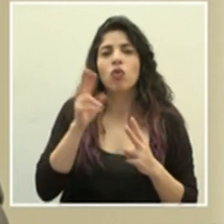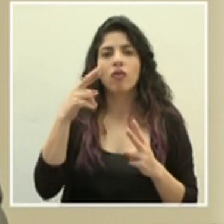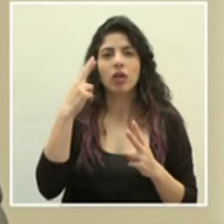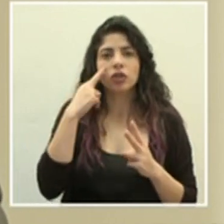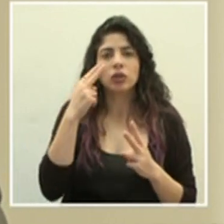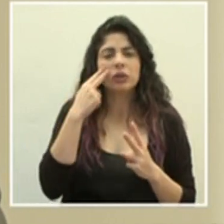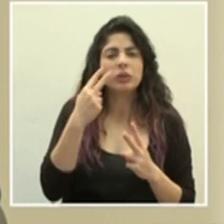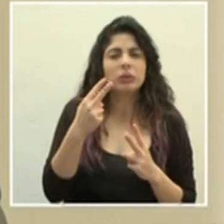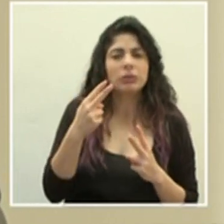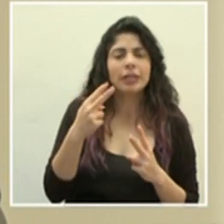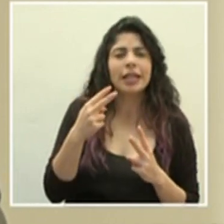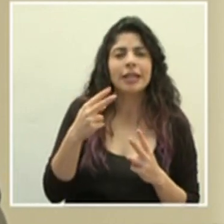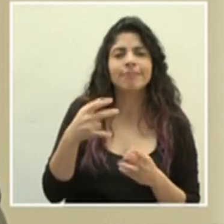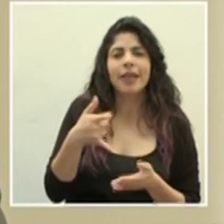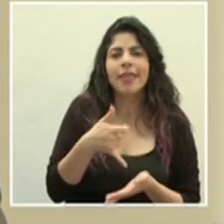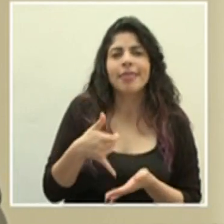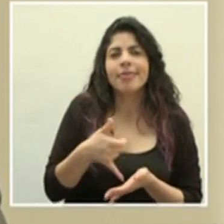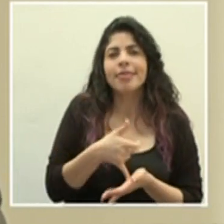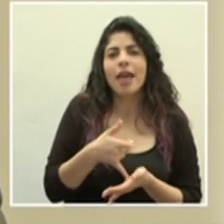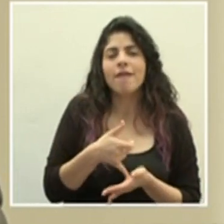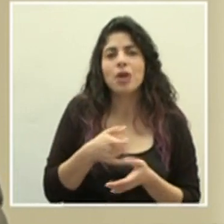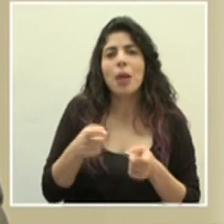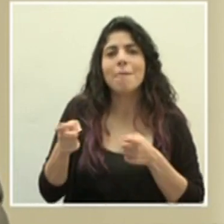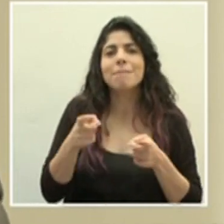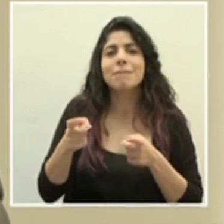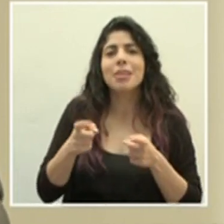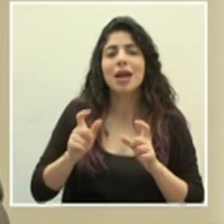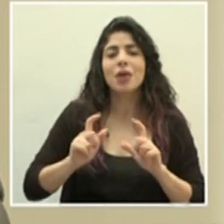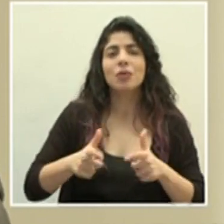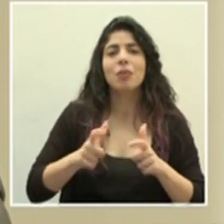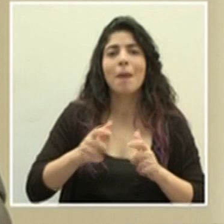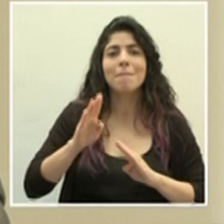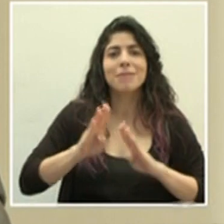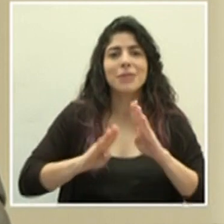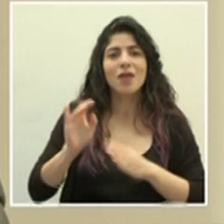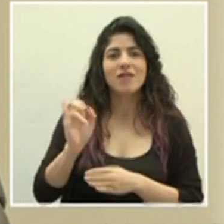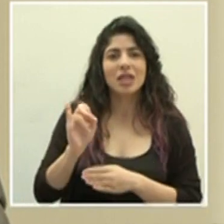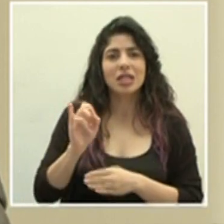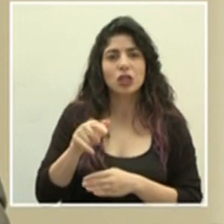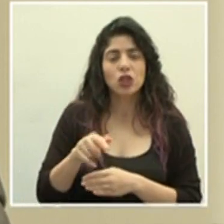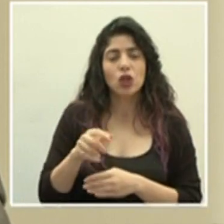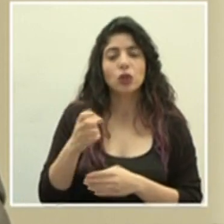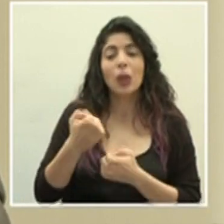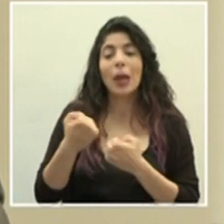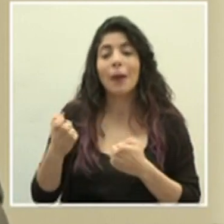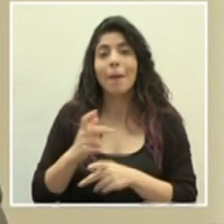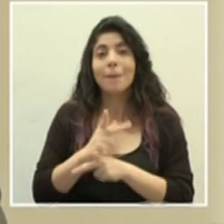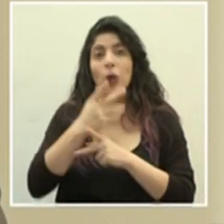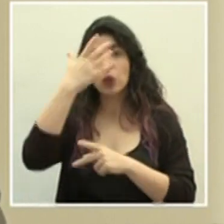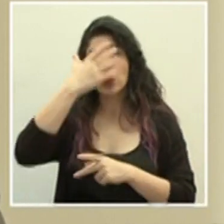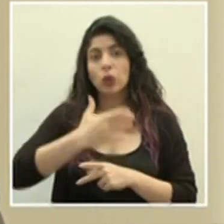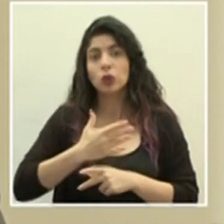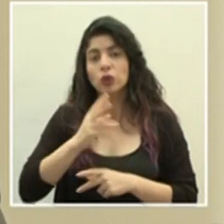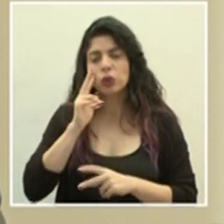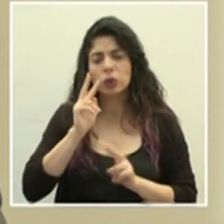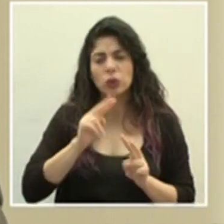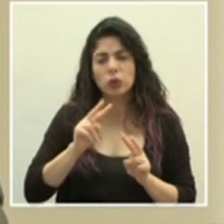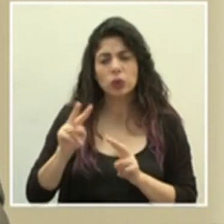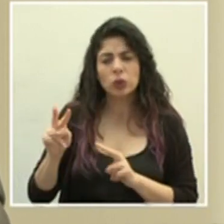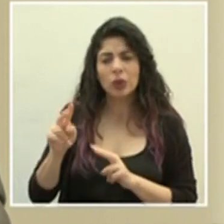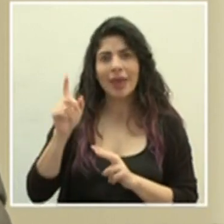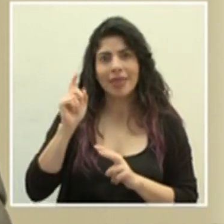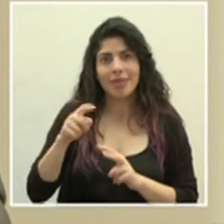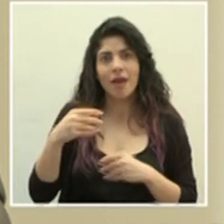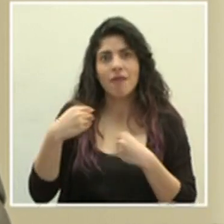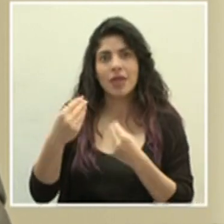identificamos debilidades en tema de manejo de desechos bioinfecciosos y algunos equipos de protección personal que tenían que